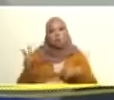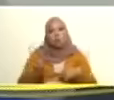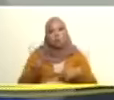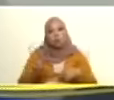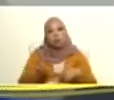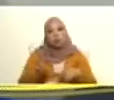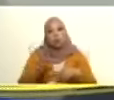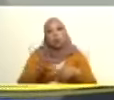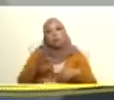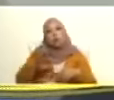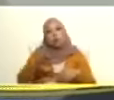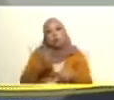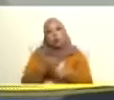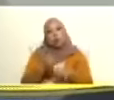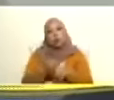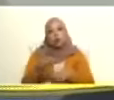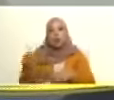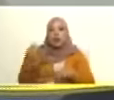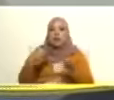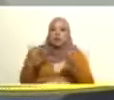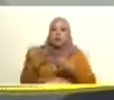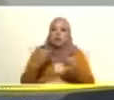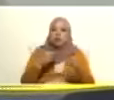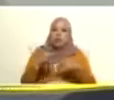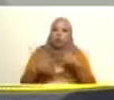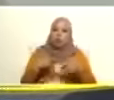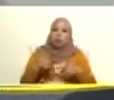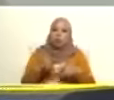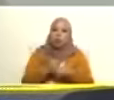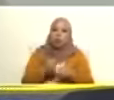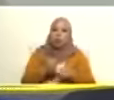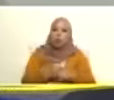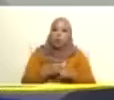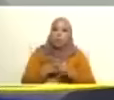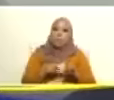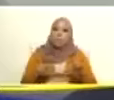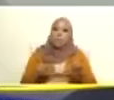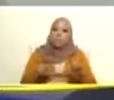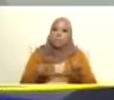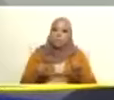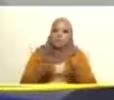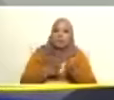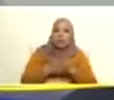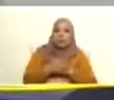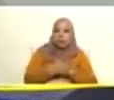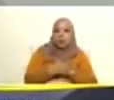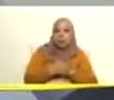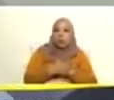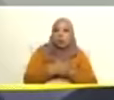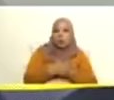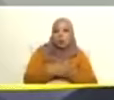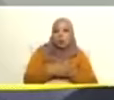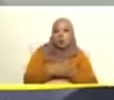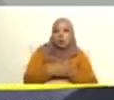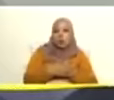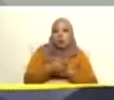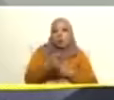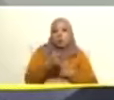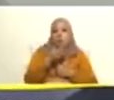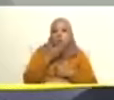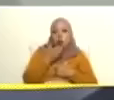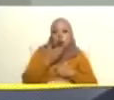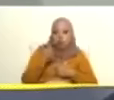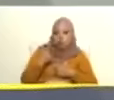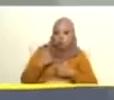que es importante que no se sumen a este flagelo, porque terminamos siendo cómplices. Si nosotros, como tenemos un negocio,